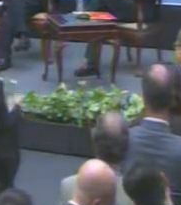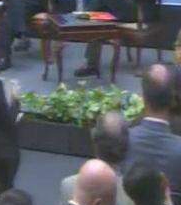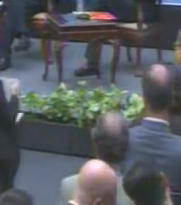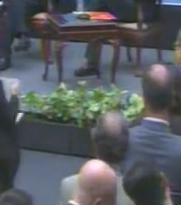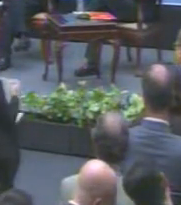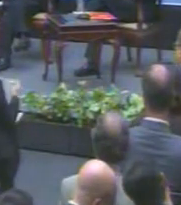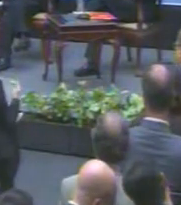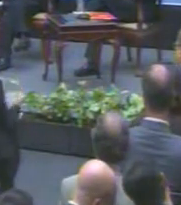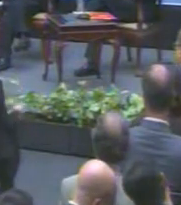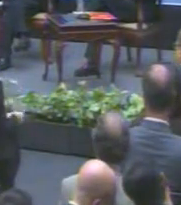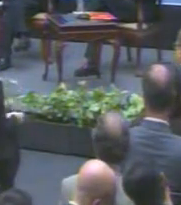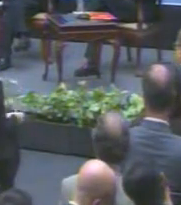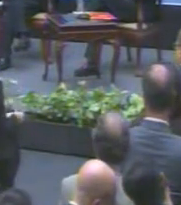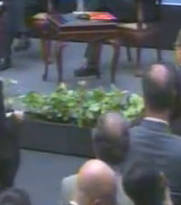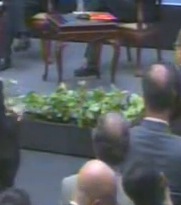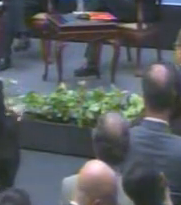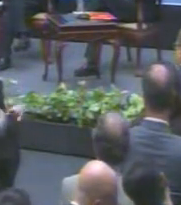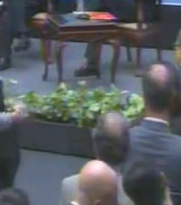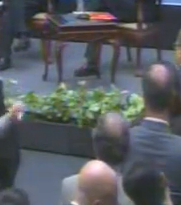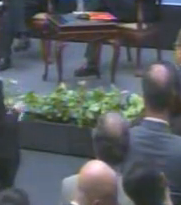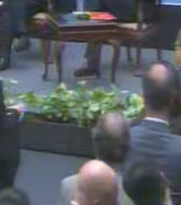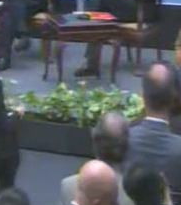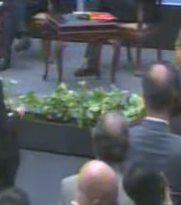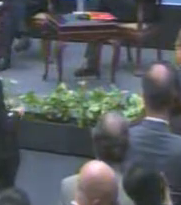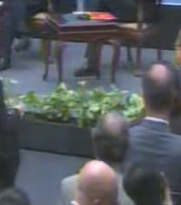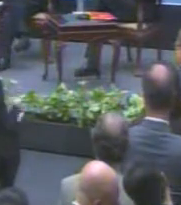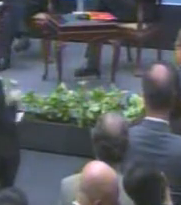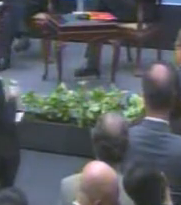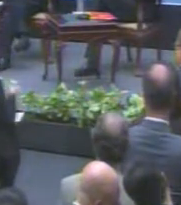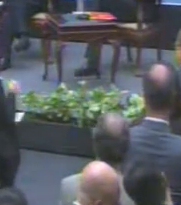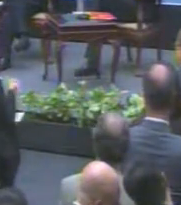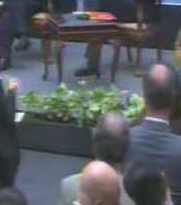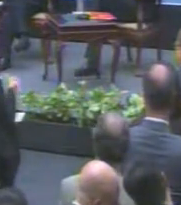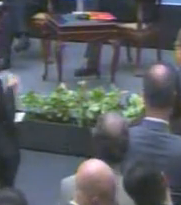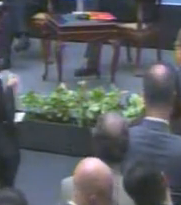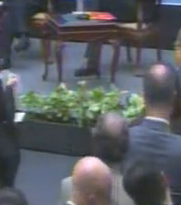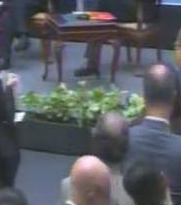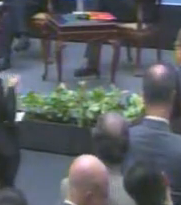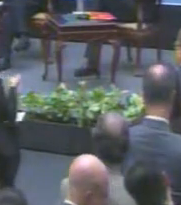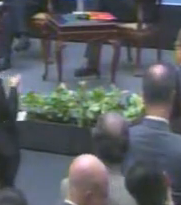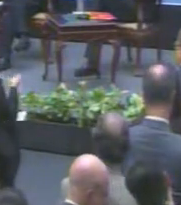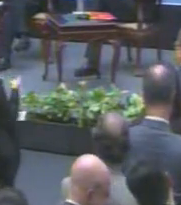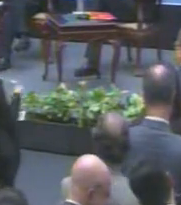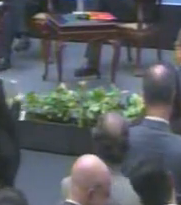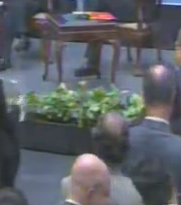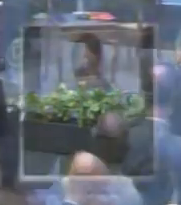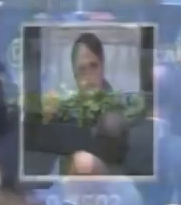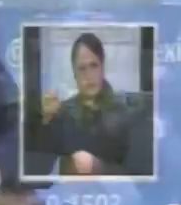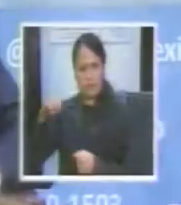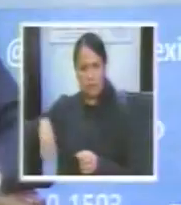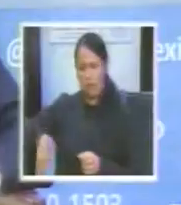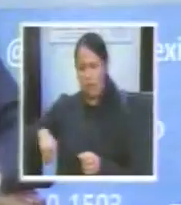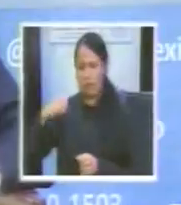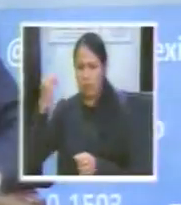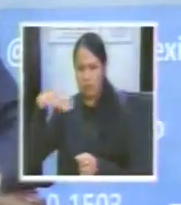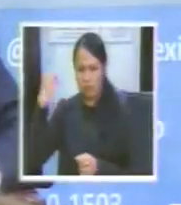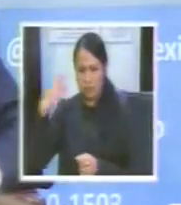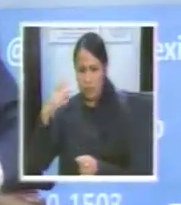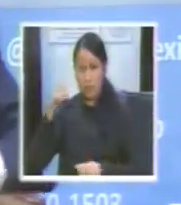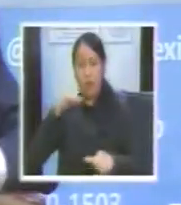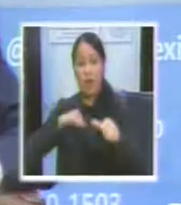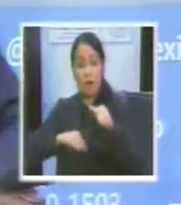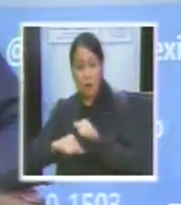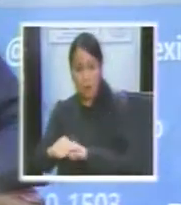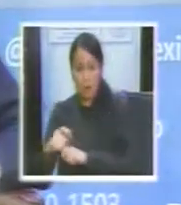¿Se escucha? Sí. Muchísimas gracias al doctor Villegas Montiel por su exposición. Y antes de darle el uso de la palabra